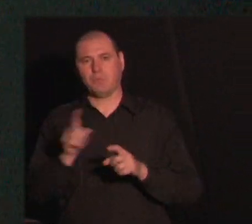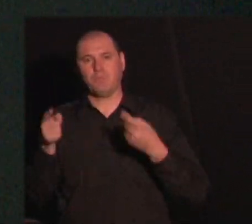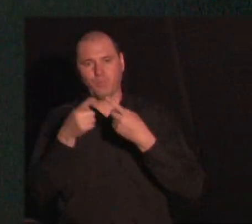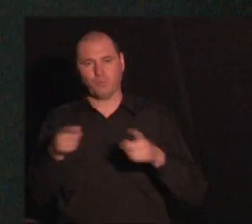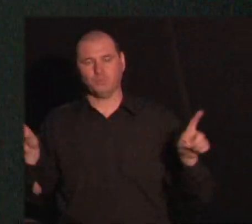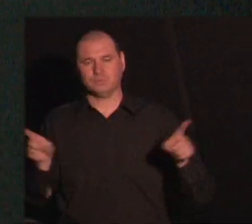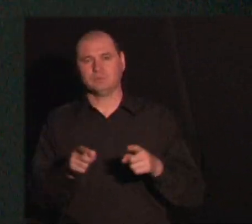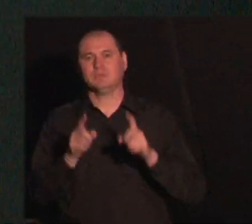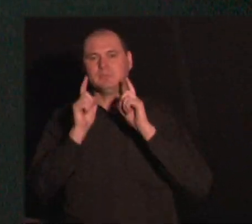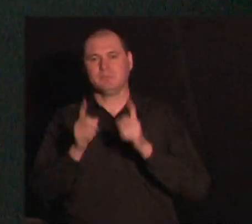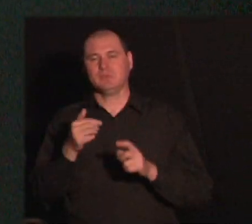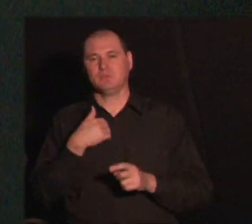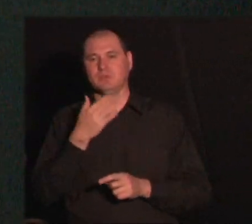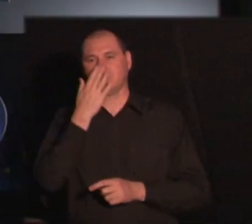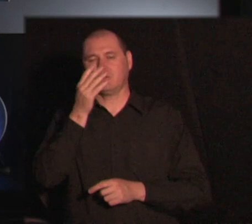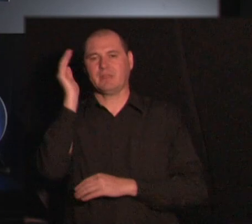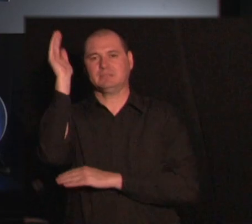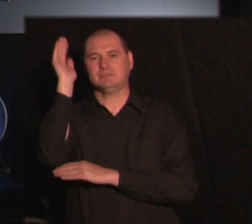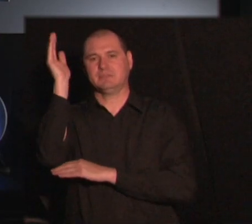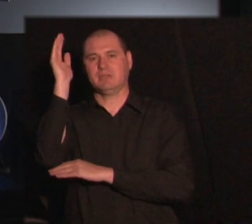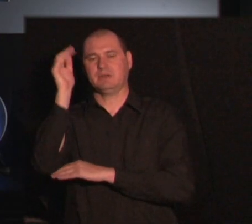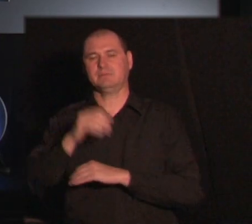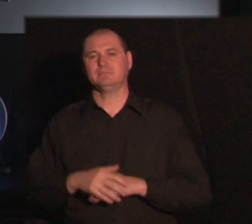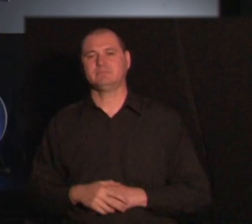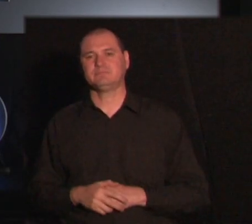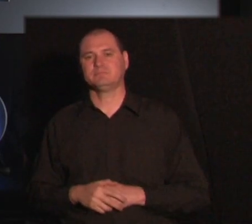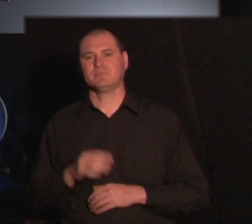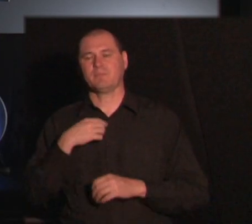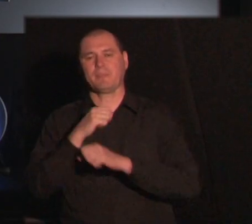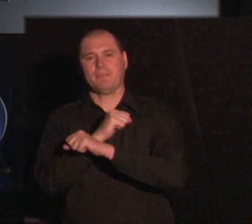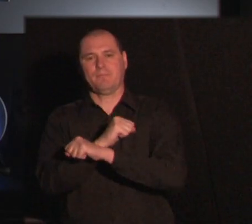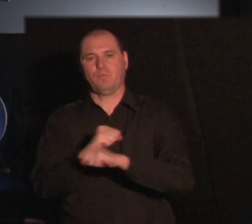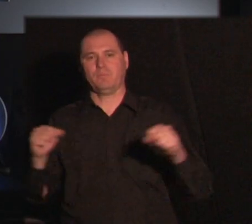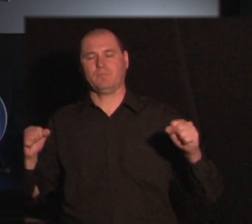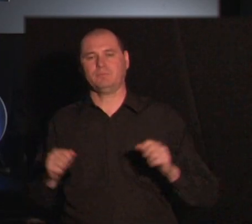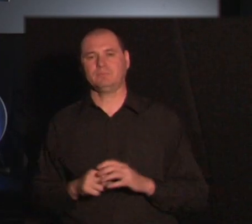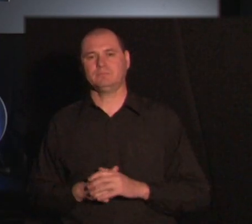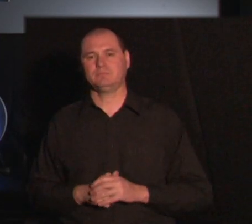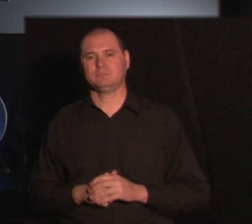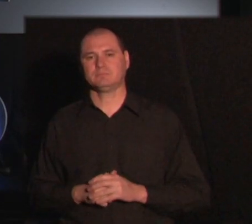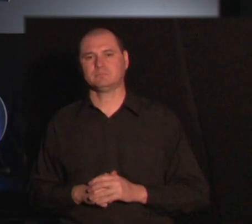música, sino que yo quiero dar charlas donde podamos dar